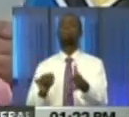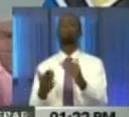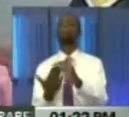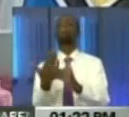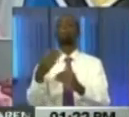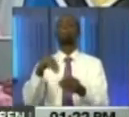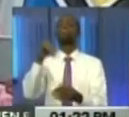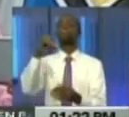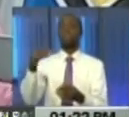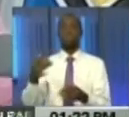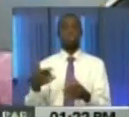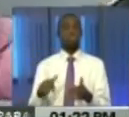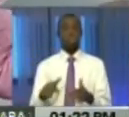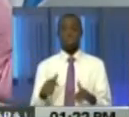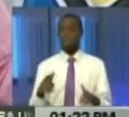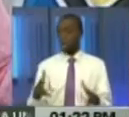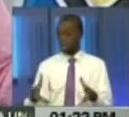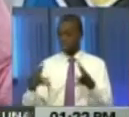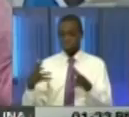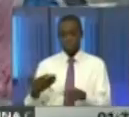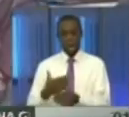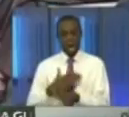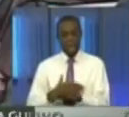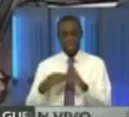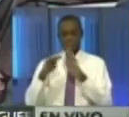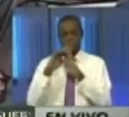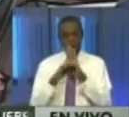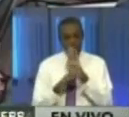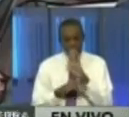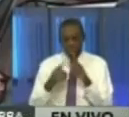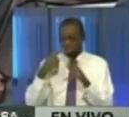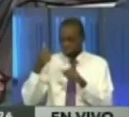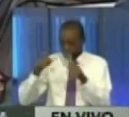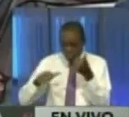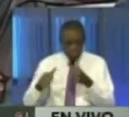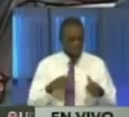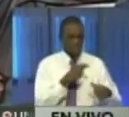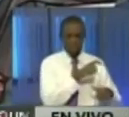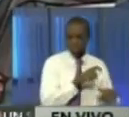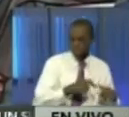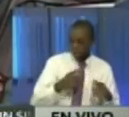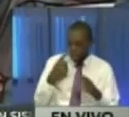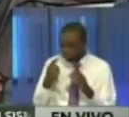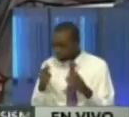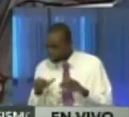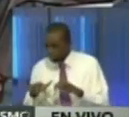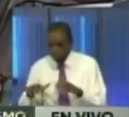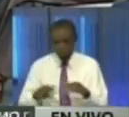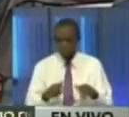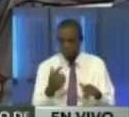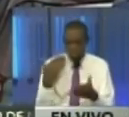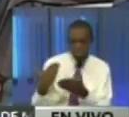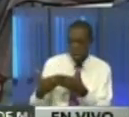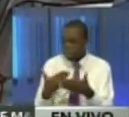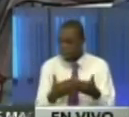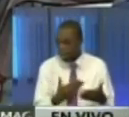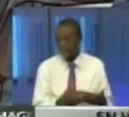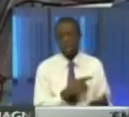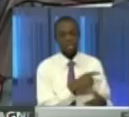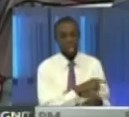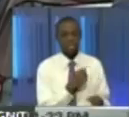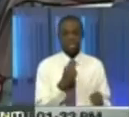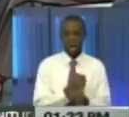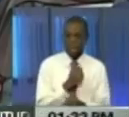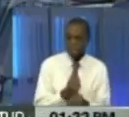Eso lleva una cantidad enorme de procesos que son las garantías y las seguridades de ese proceso electoral o